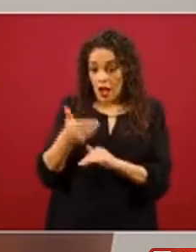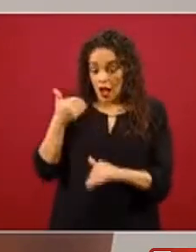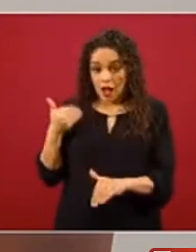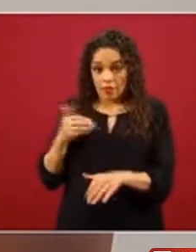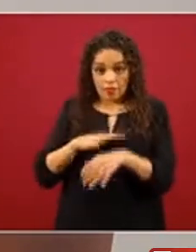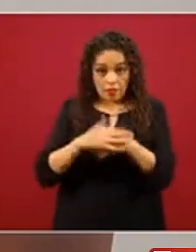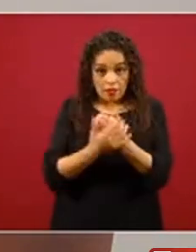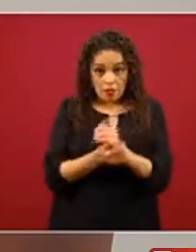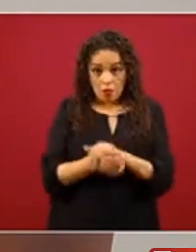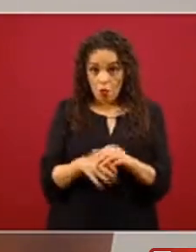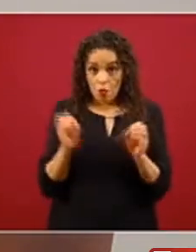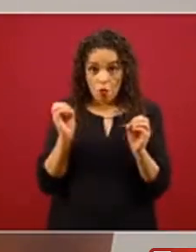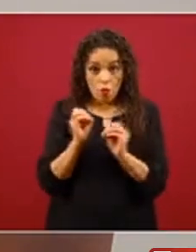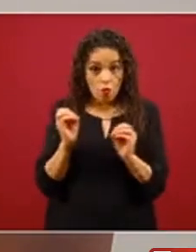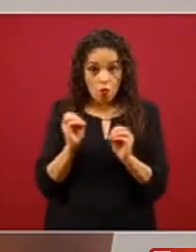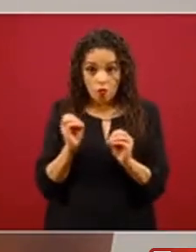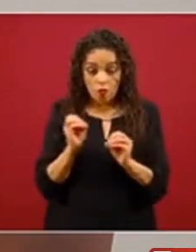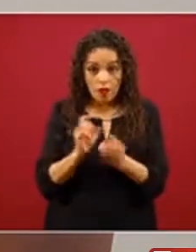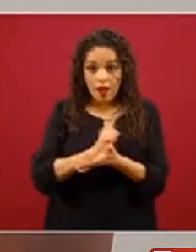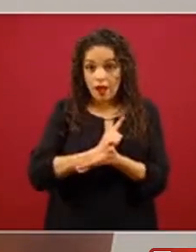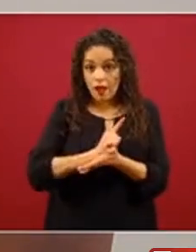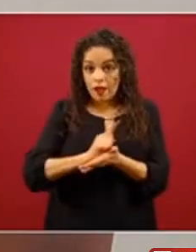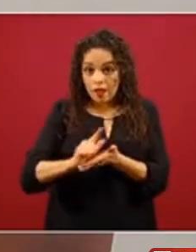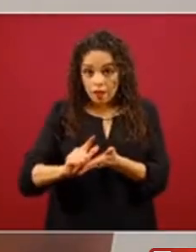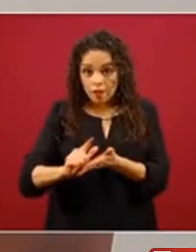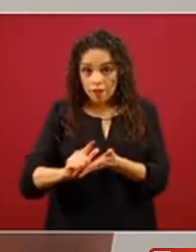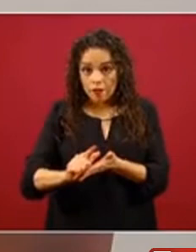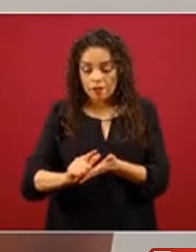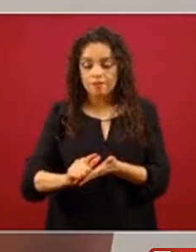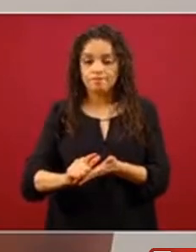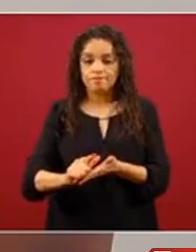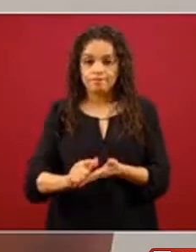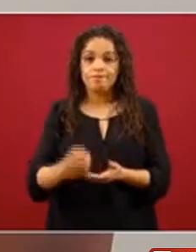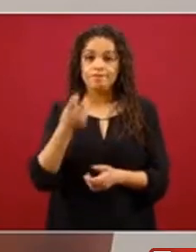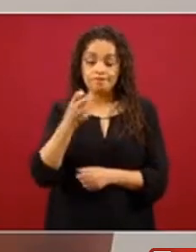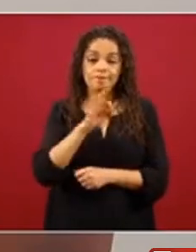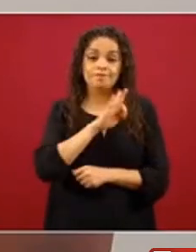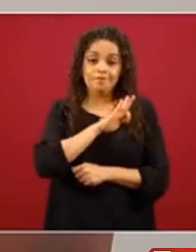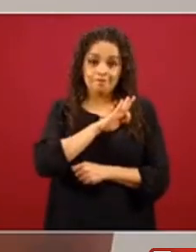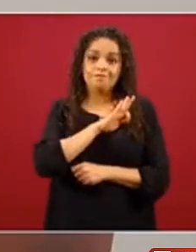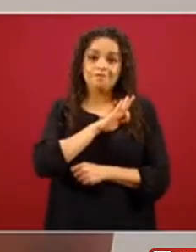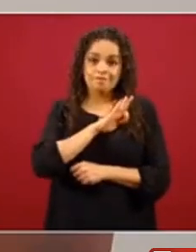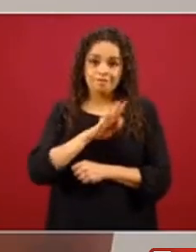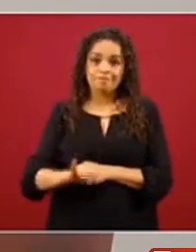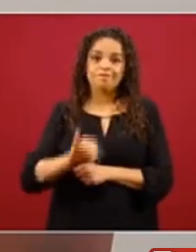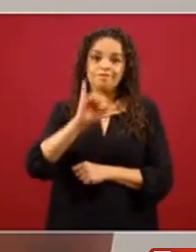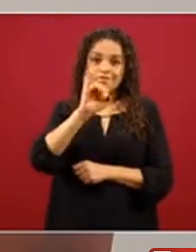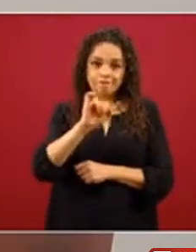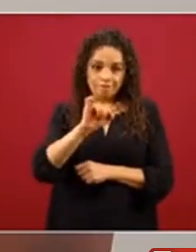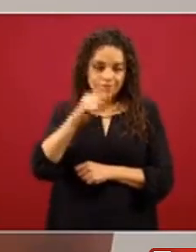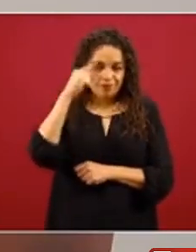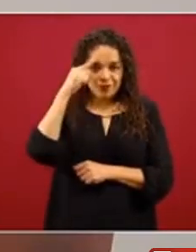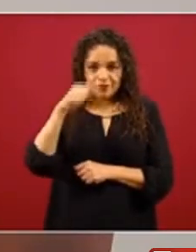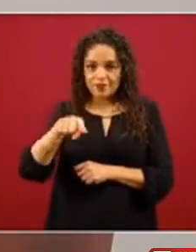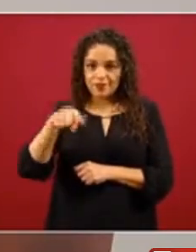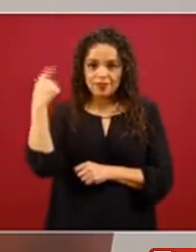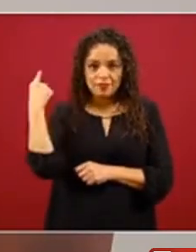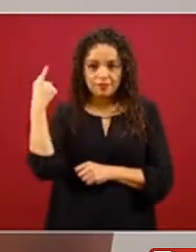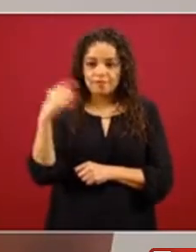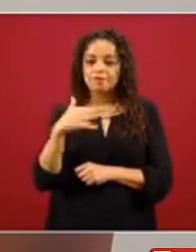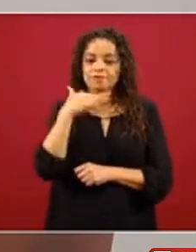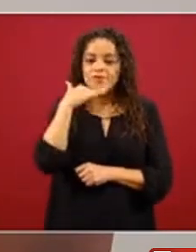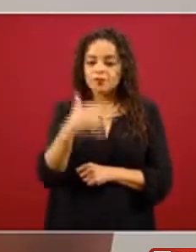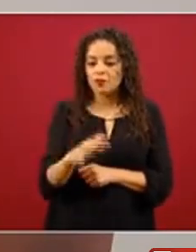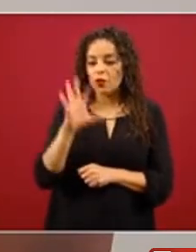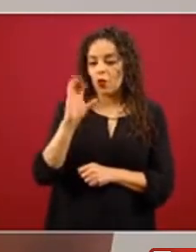esta manipulación o la hago de una manera inadecuada, tengo el riesgo de autoinocularme, es decir, por